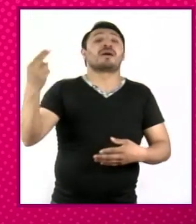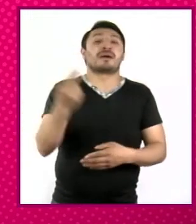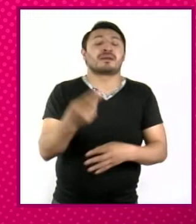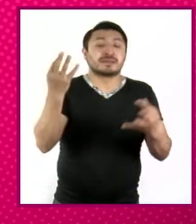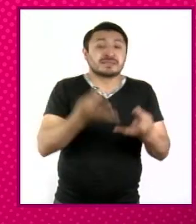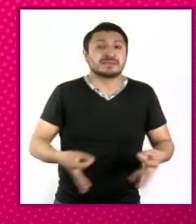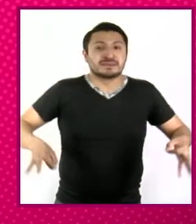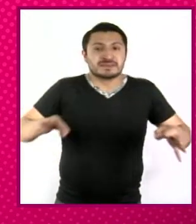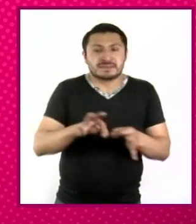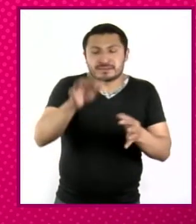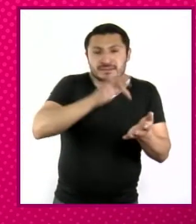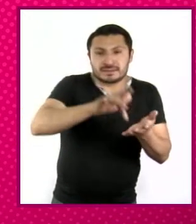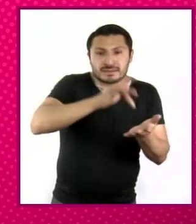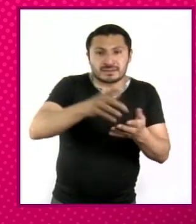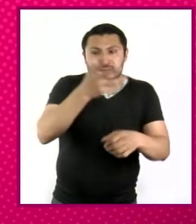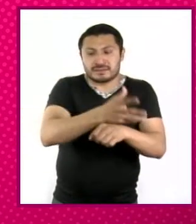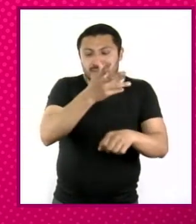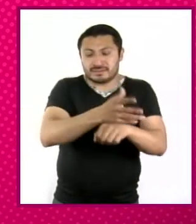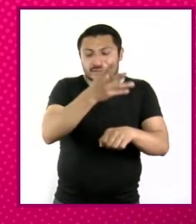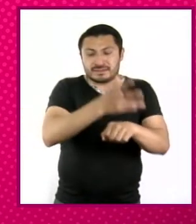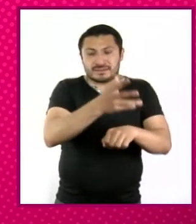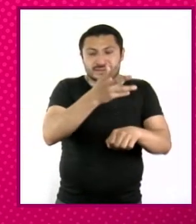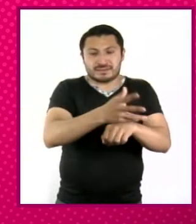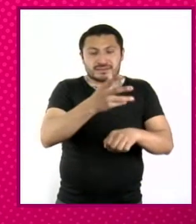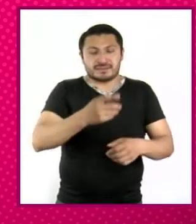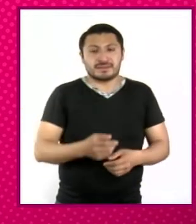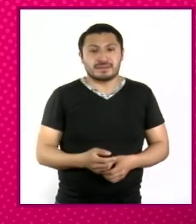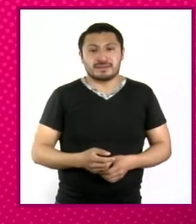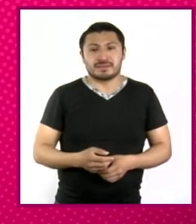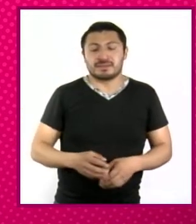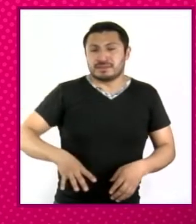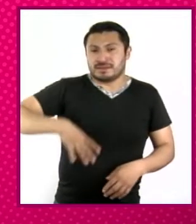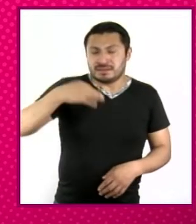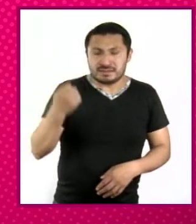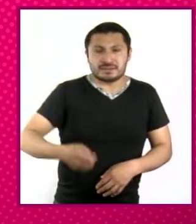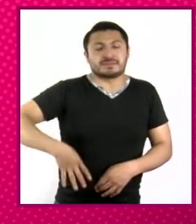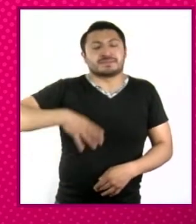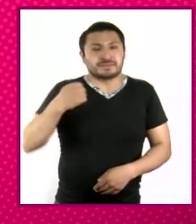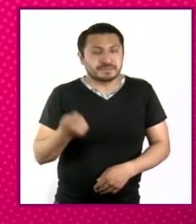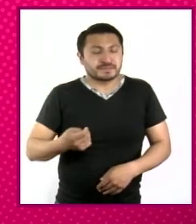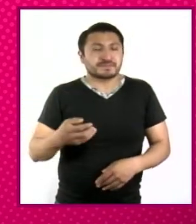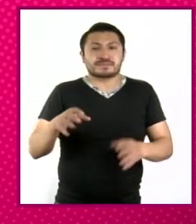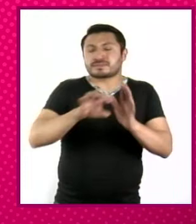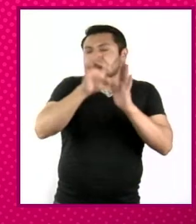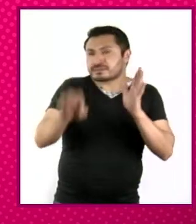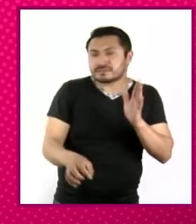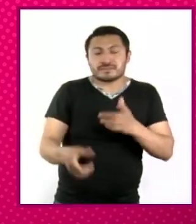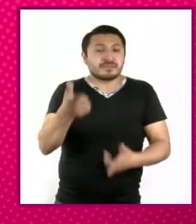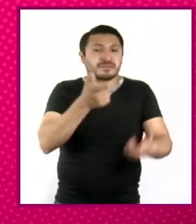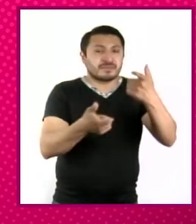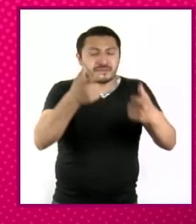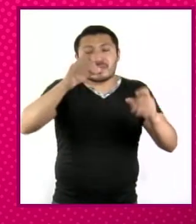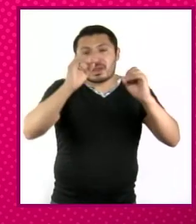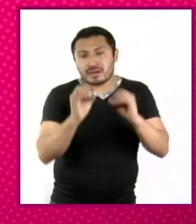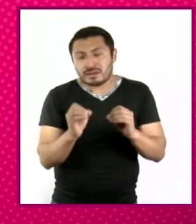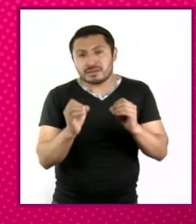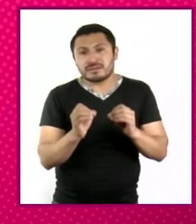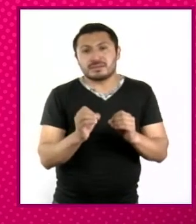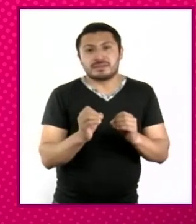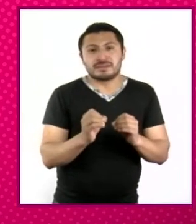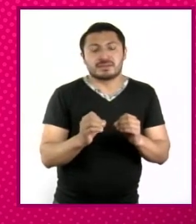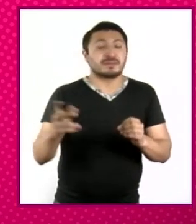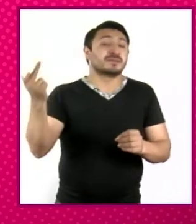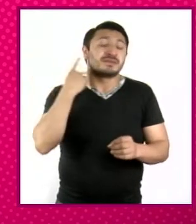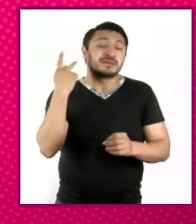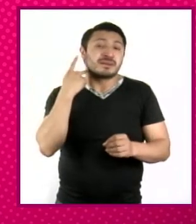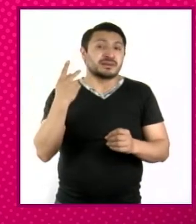necesario apoyar a los Estados Unidos, ya sea en un esfuerzo, digamos, económico, o por lo menos en un esfuerzo